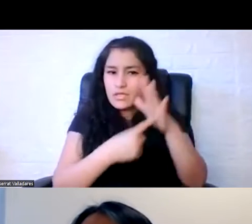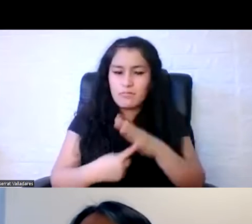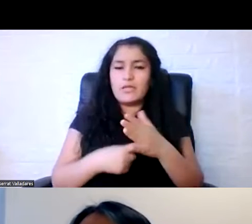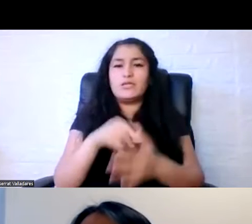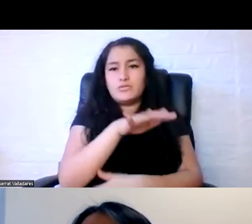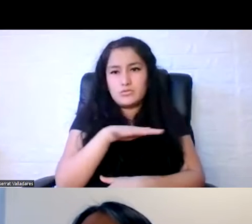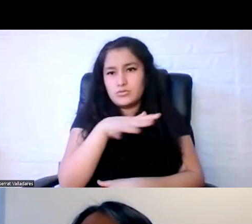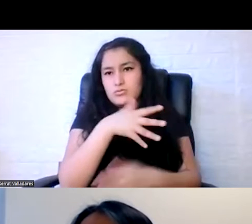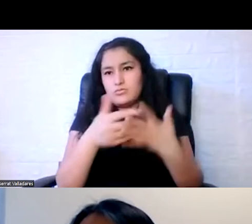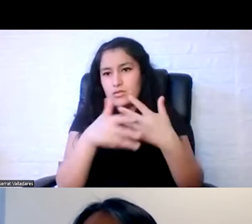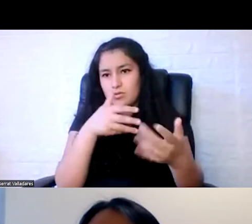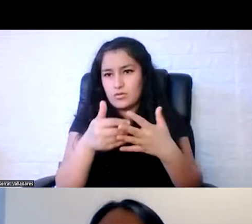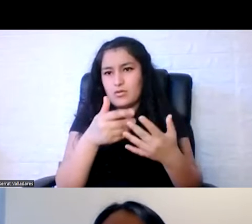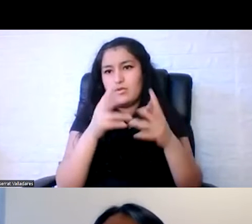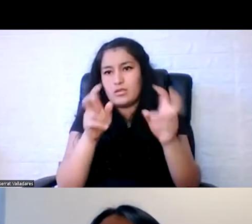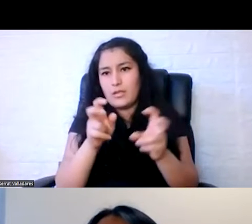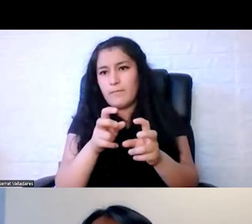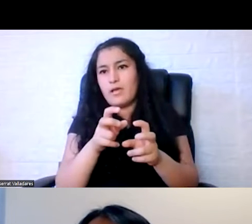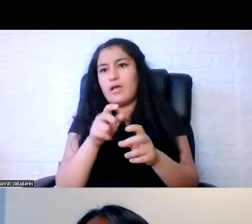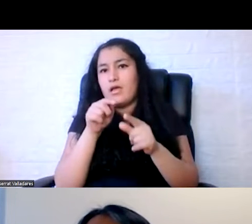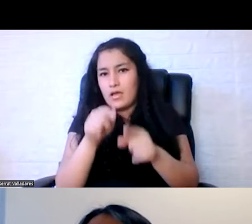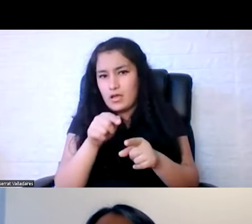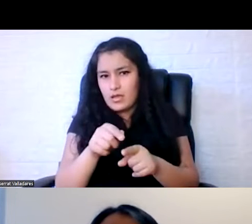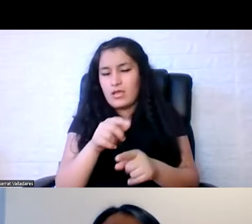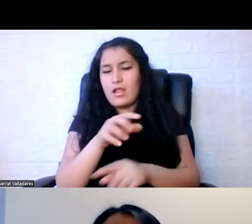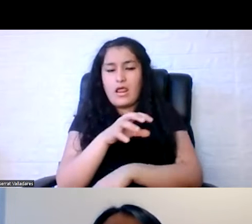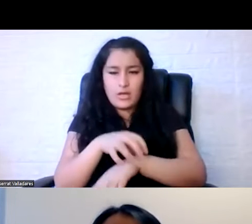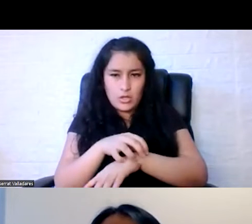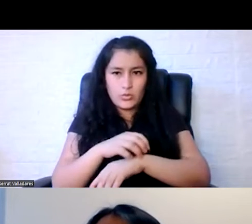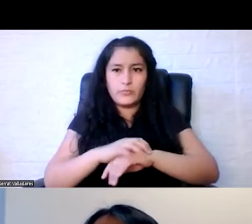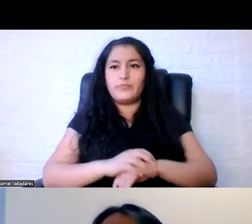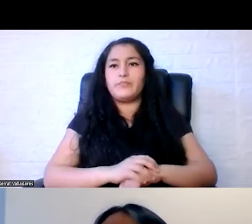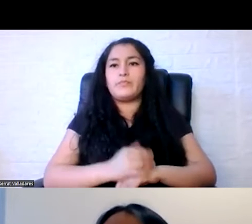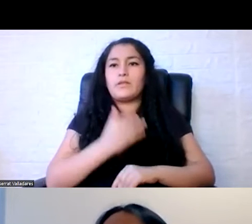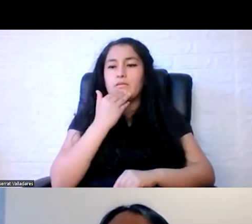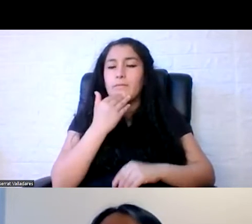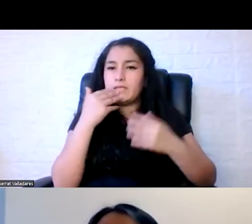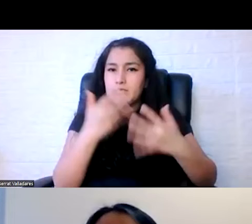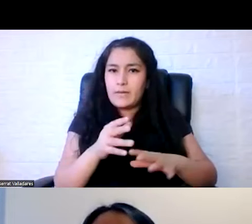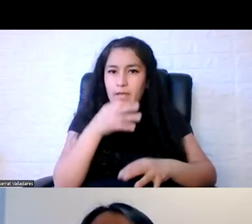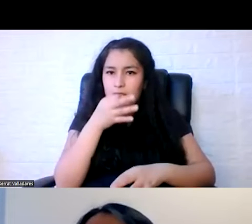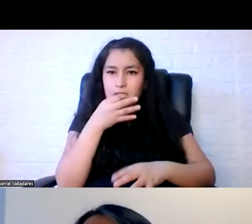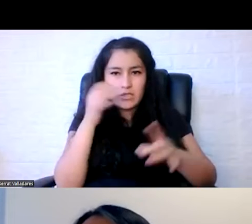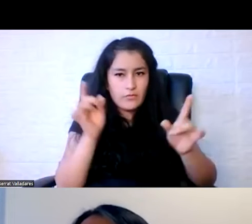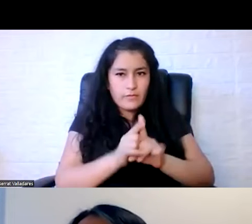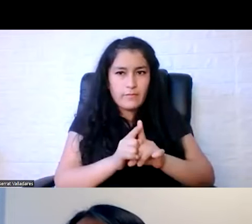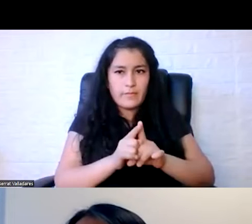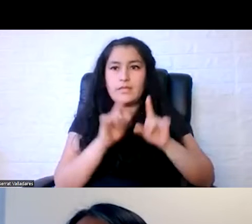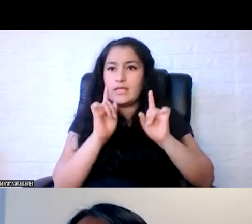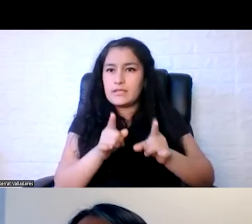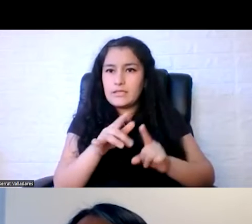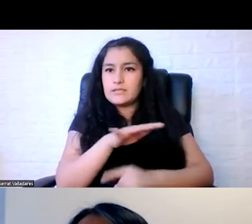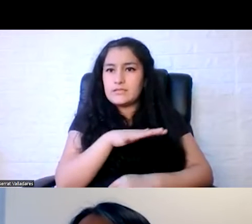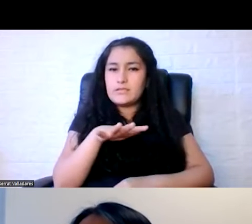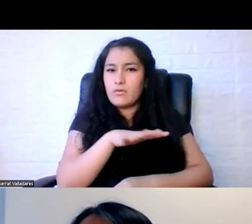y de plantas de tratamiento en la región. Y bueno, para decirlo muy brevemente, esa situación